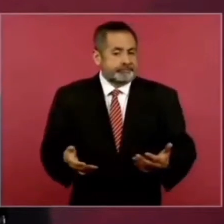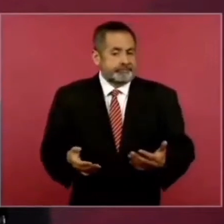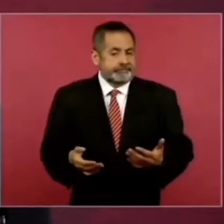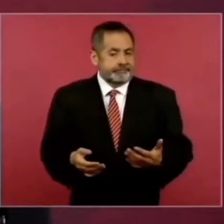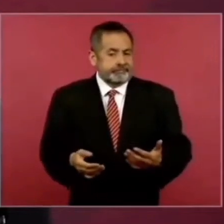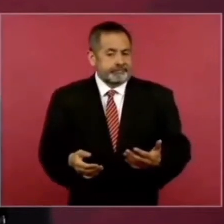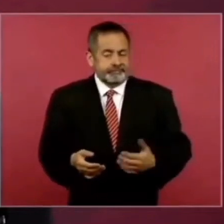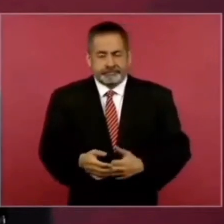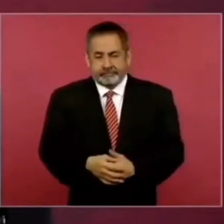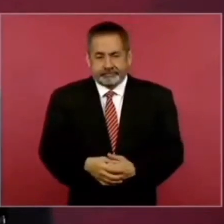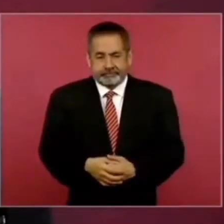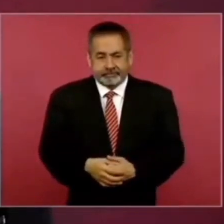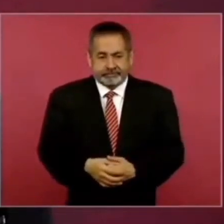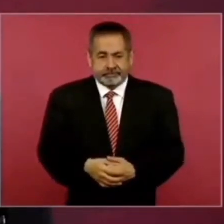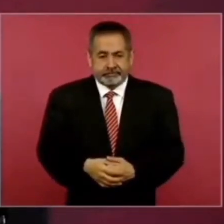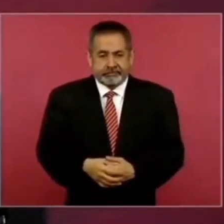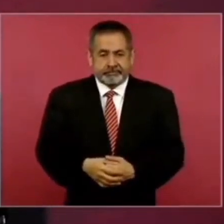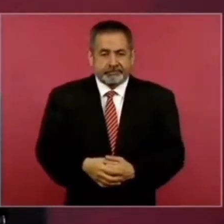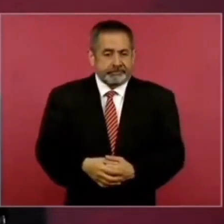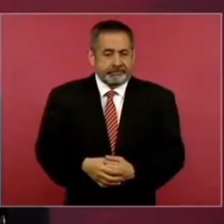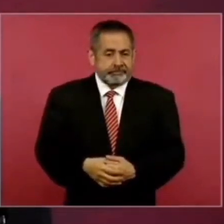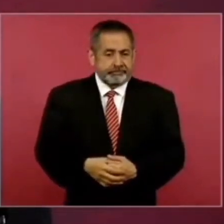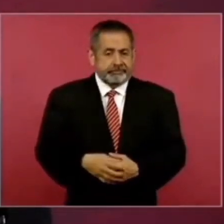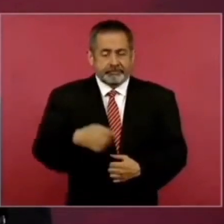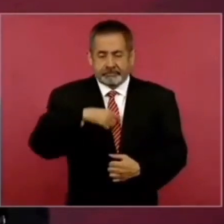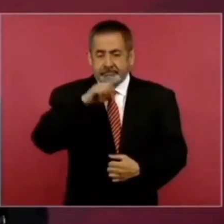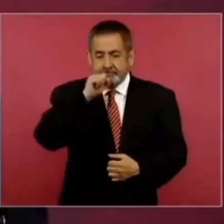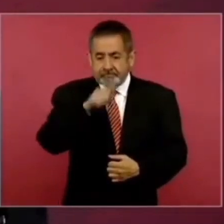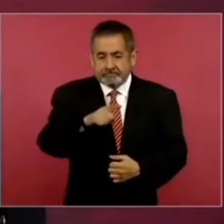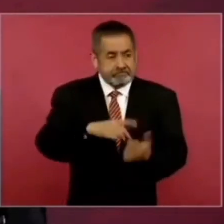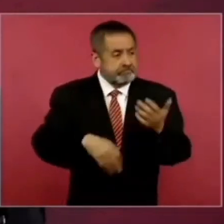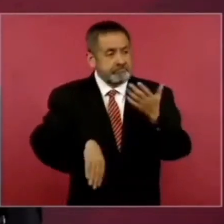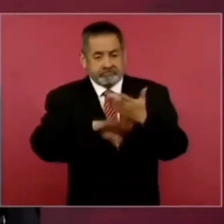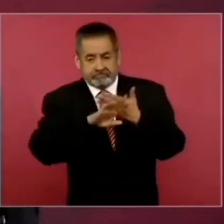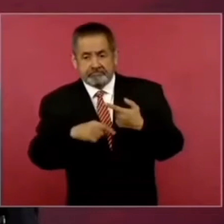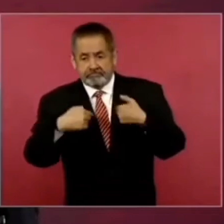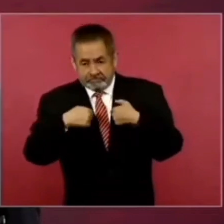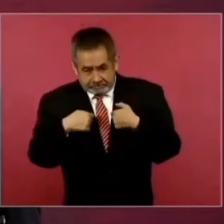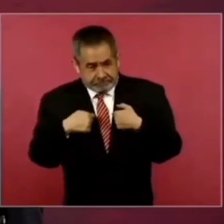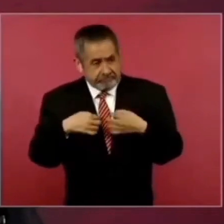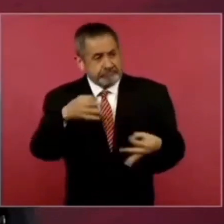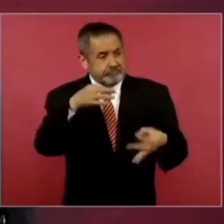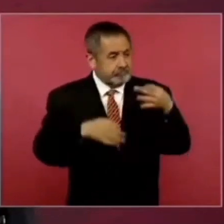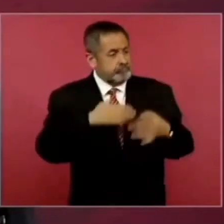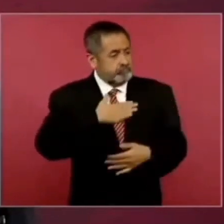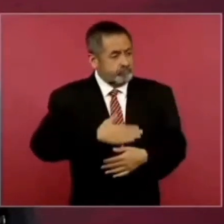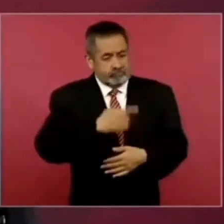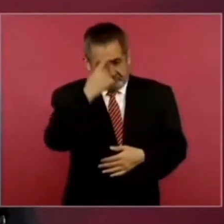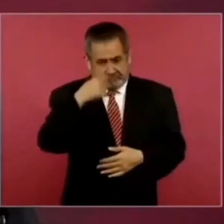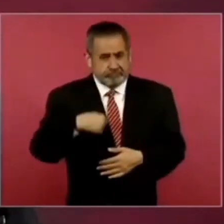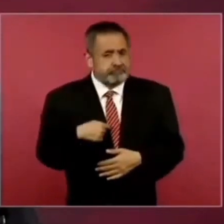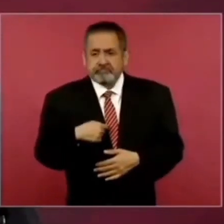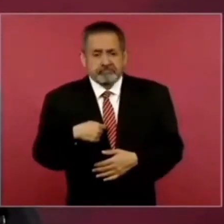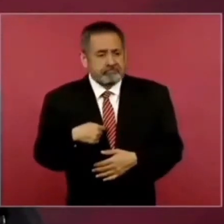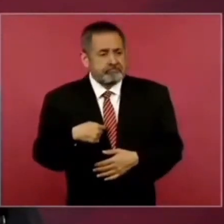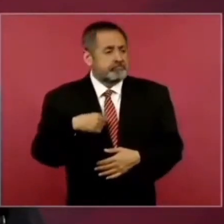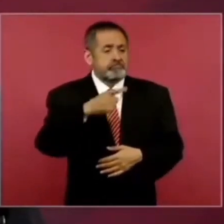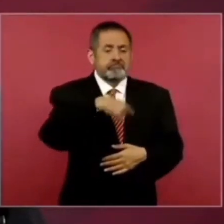Yo soy un damnificado también de los del Poder